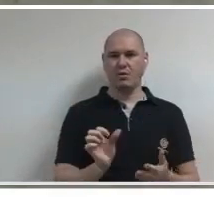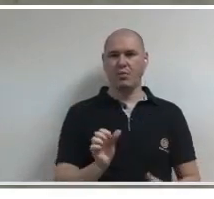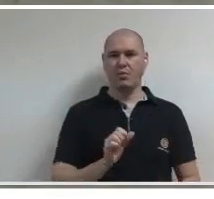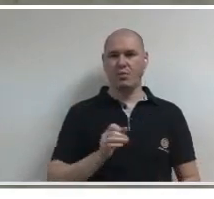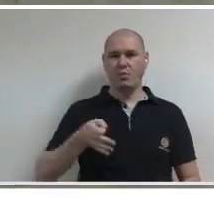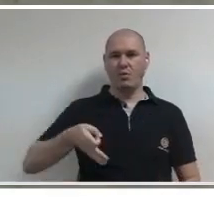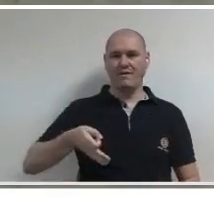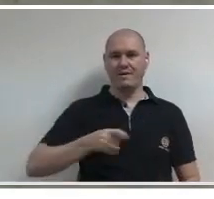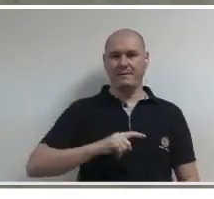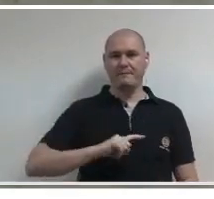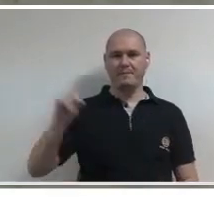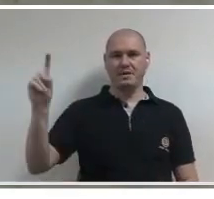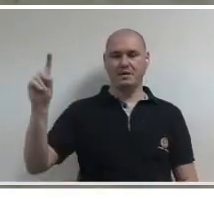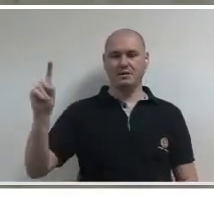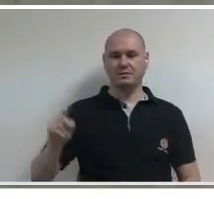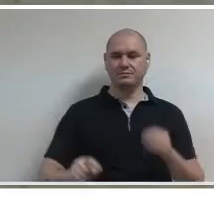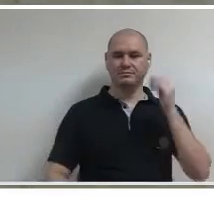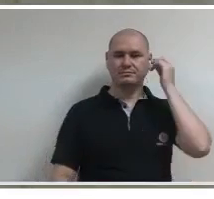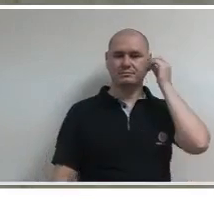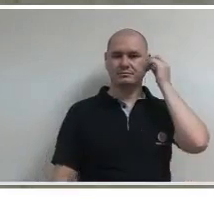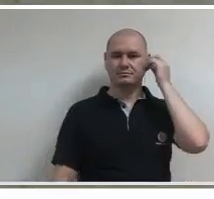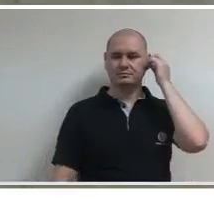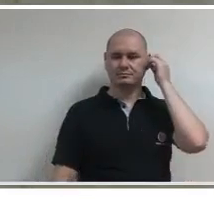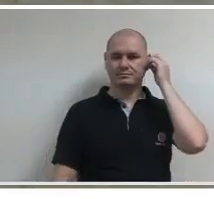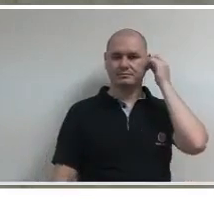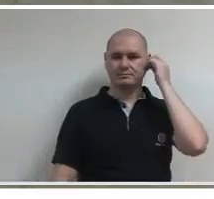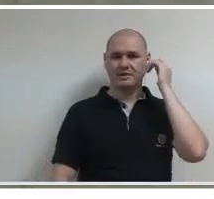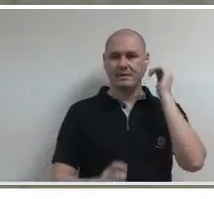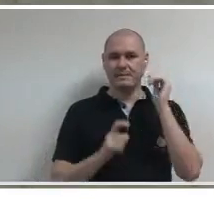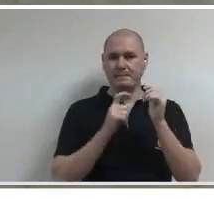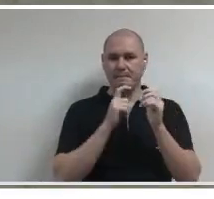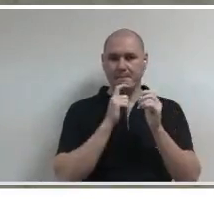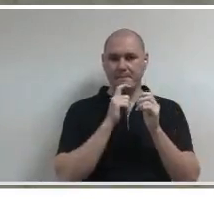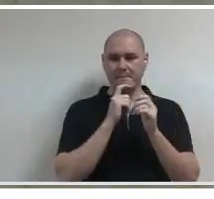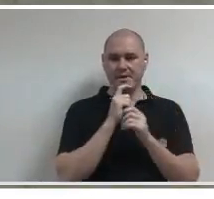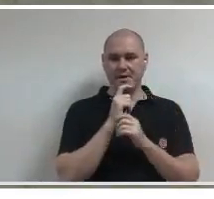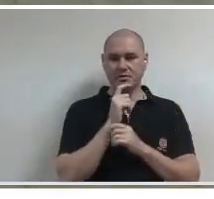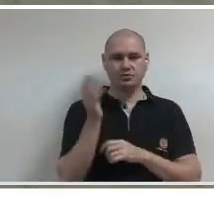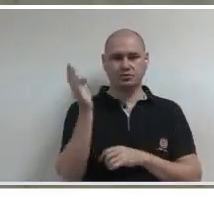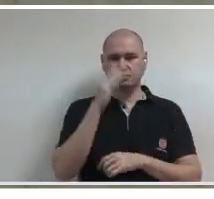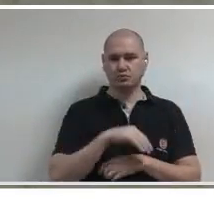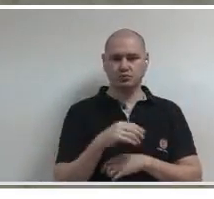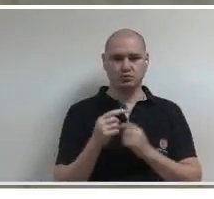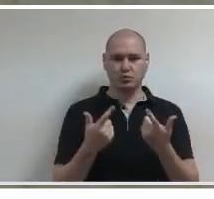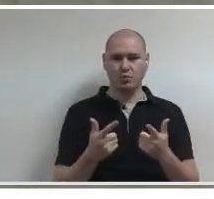teramos, opuesta 9.709 documentos. Marzo pe, hoy que.